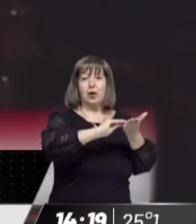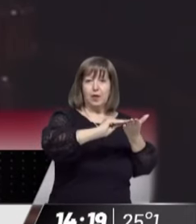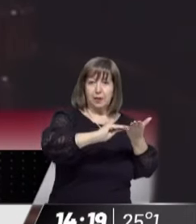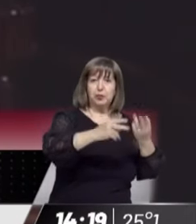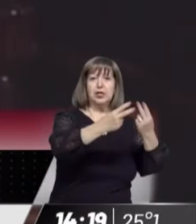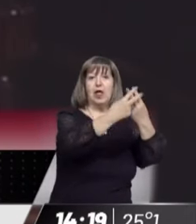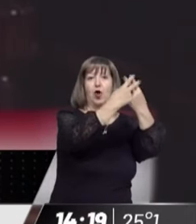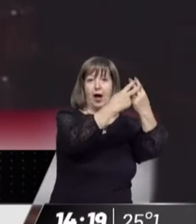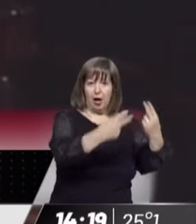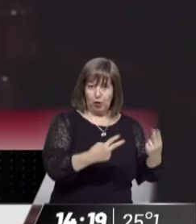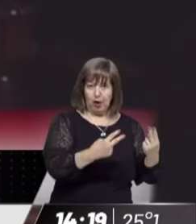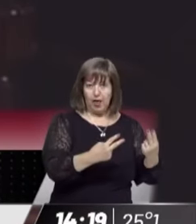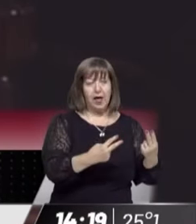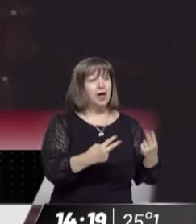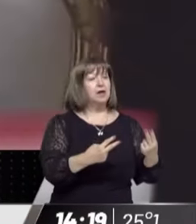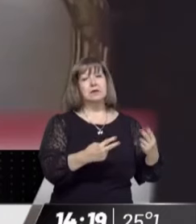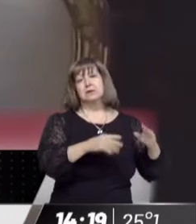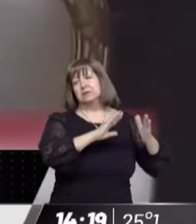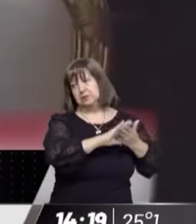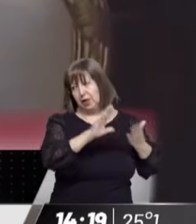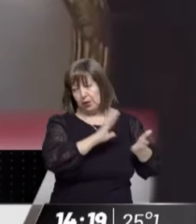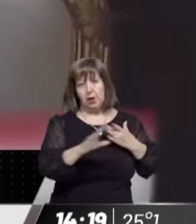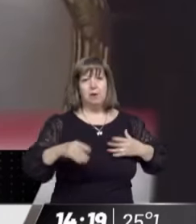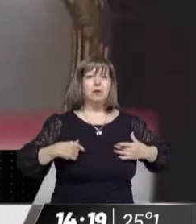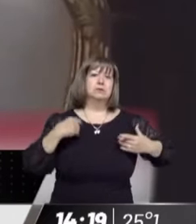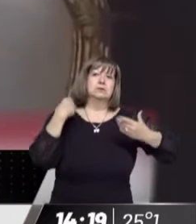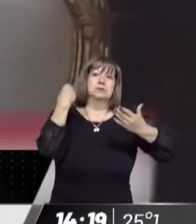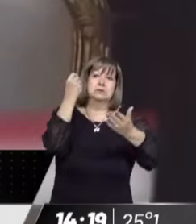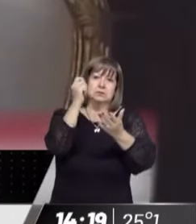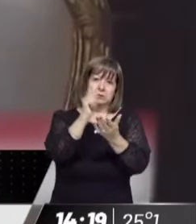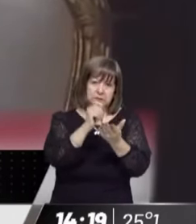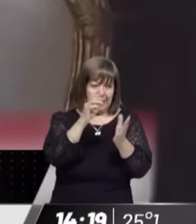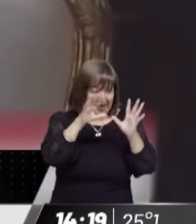Nosotros no vamos a bajar los brazos. Si no se aprueba la ley